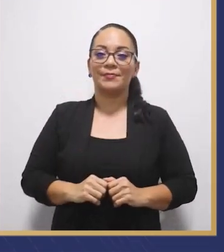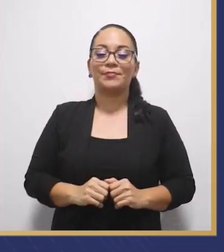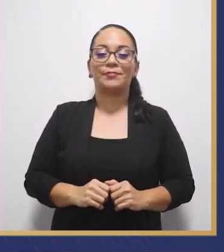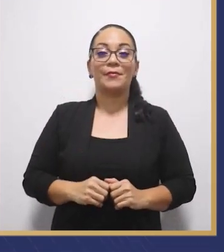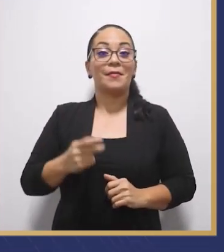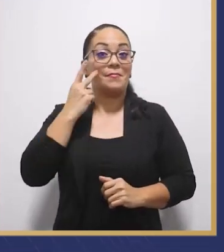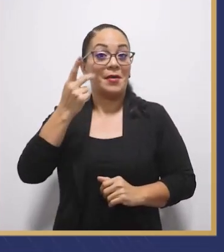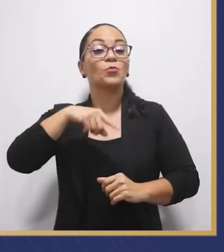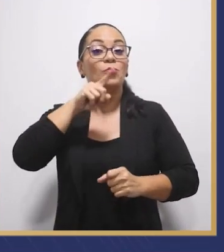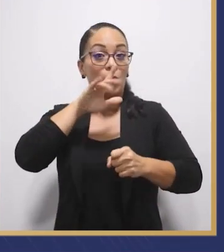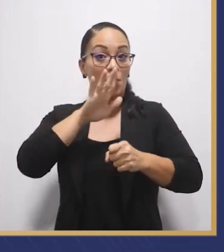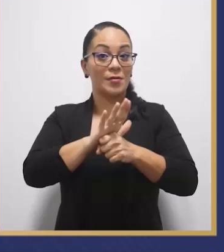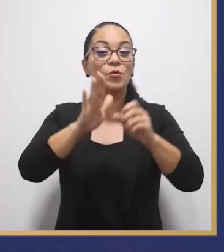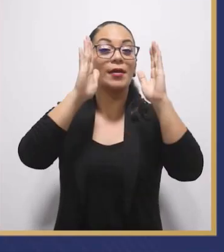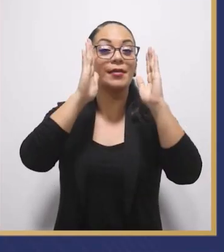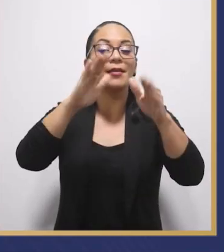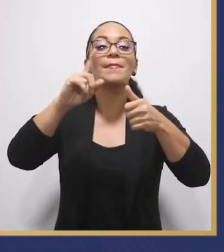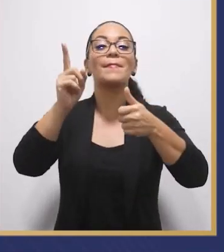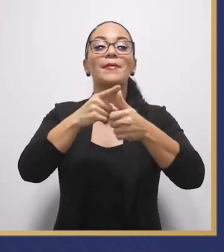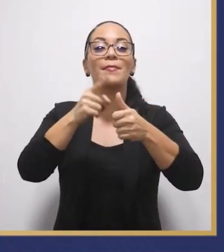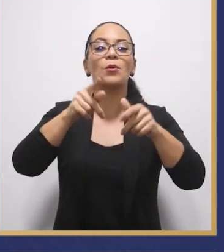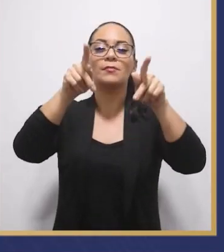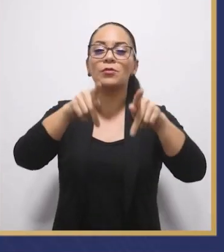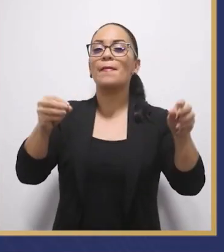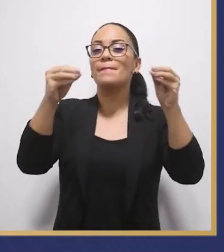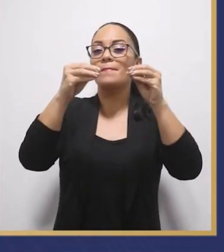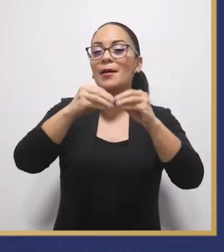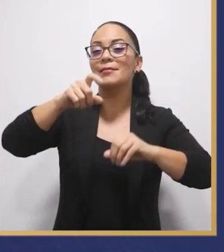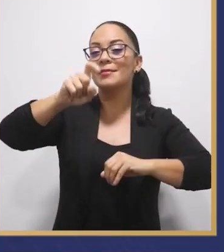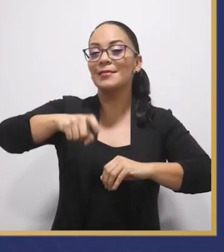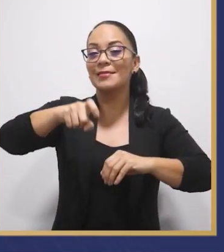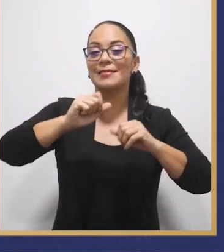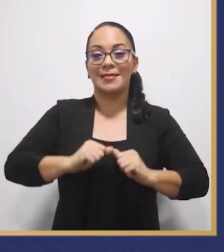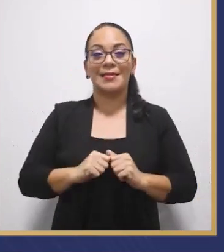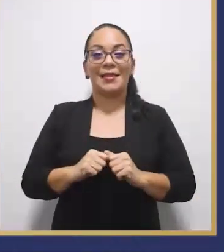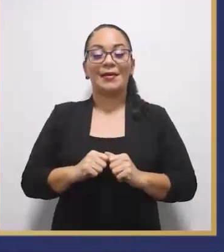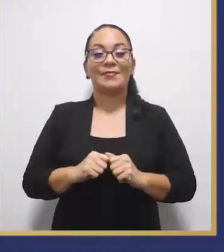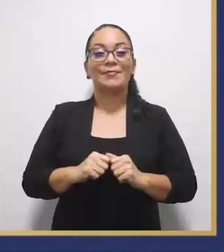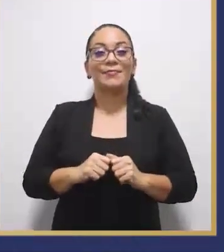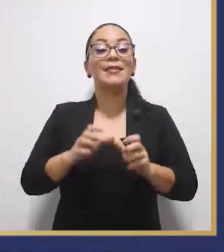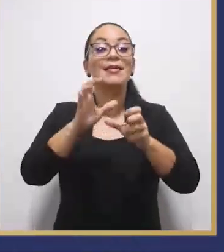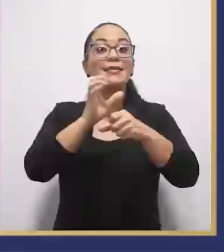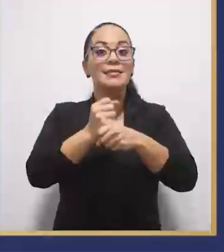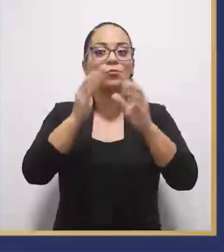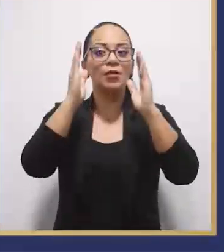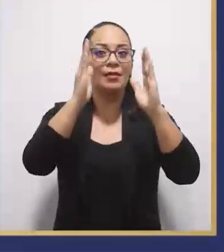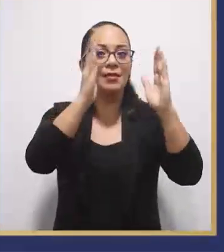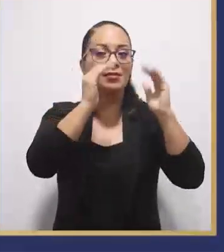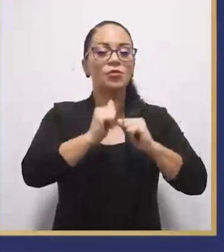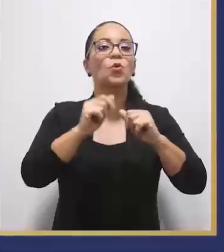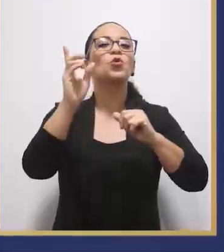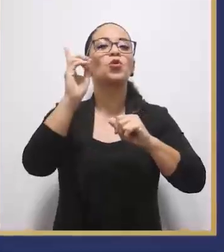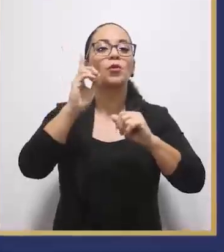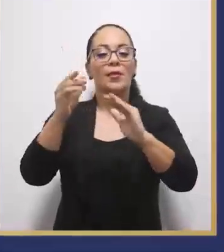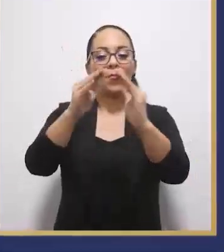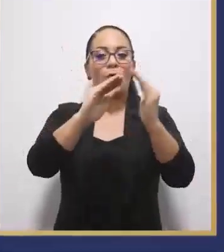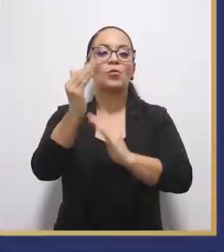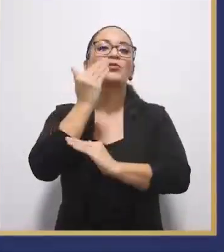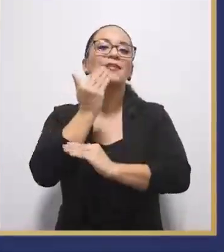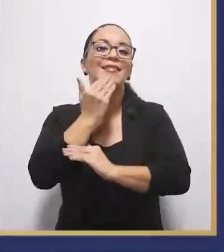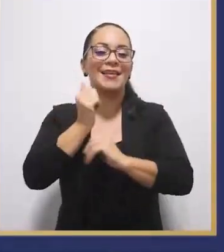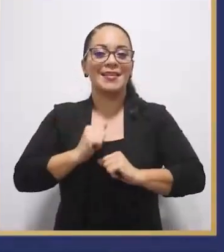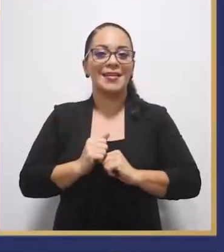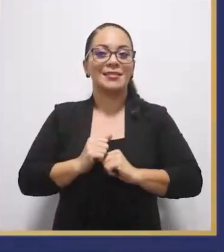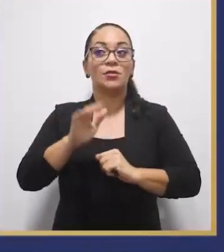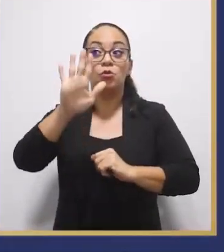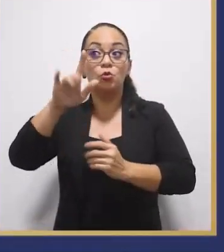nuestro compromiso de atender primero a quien más lo necesita, generamos un modelo de atención a territorios indígenas para